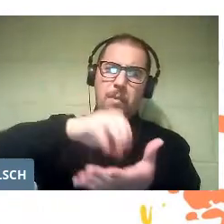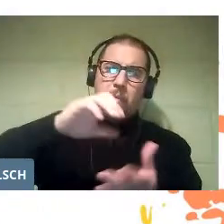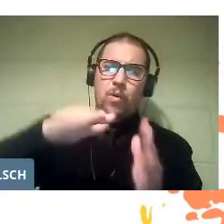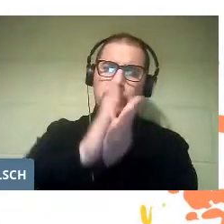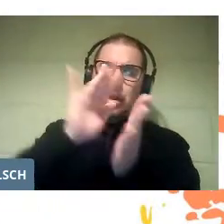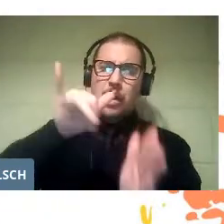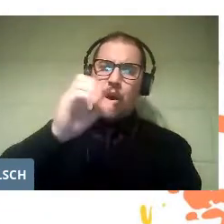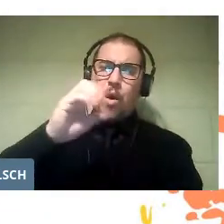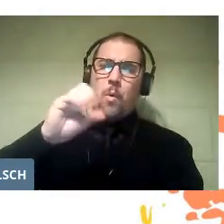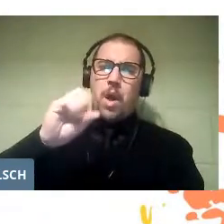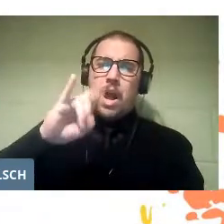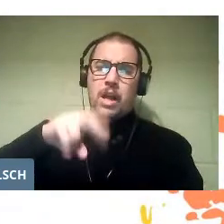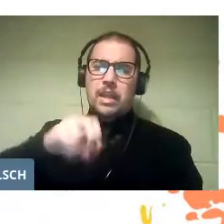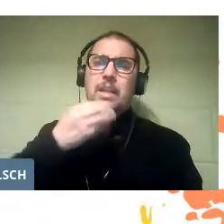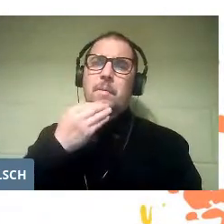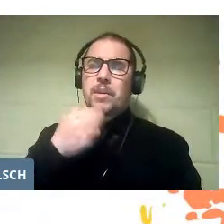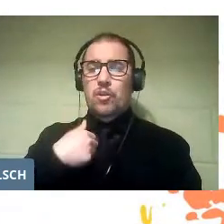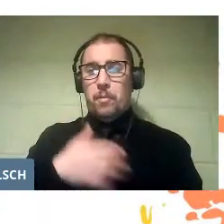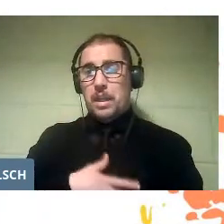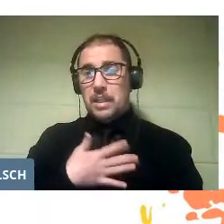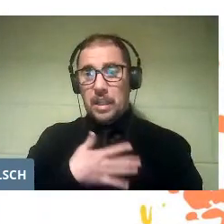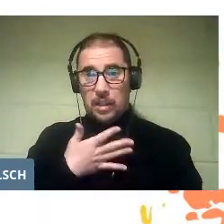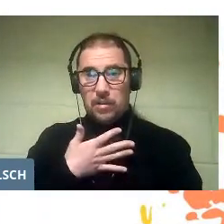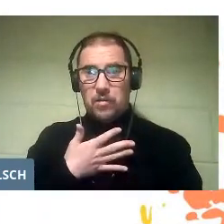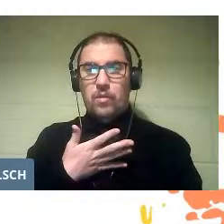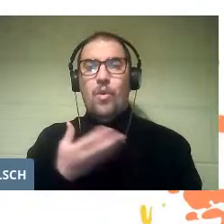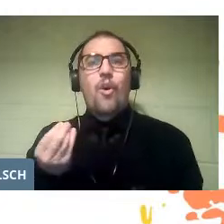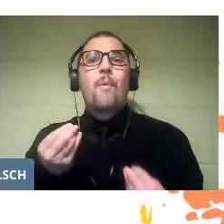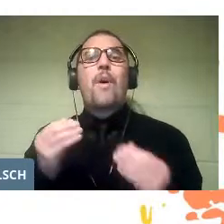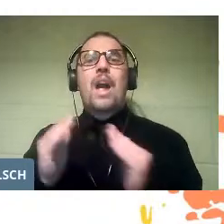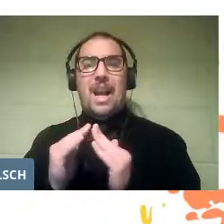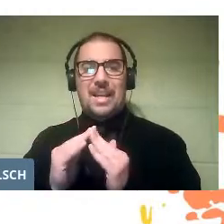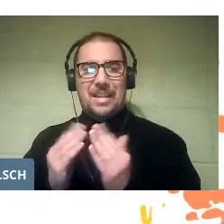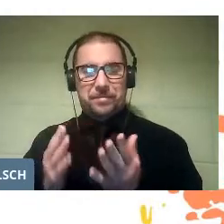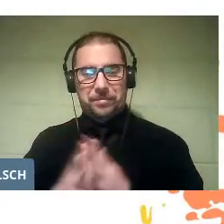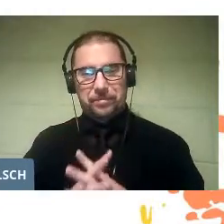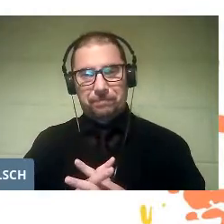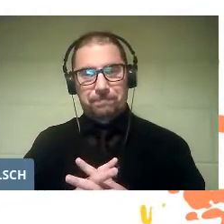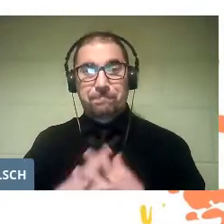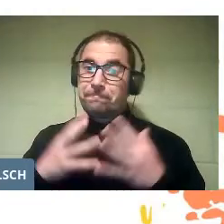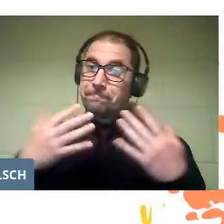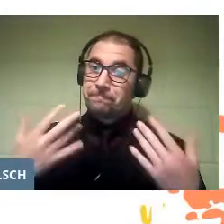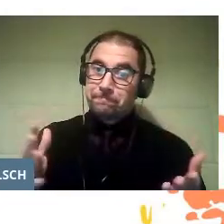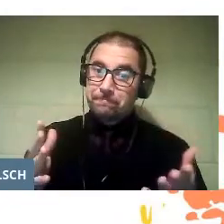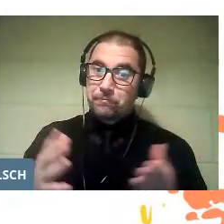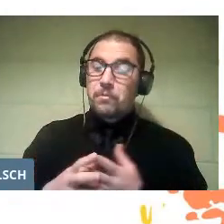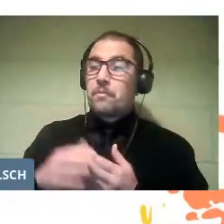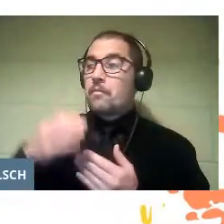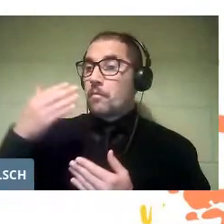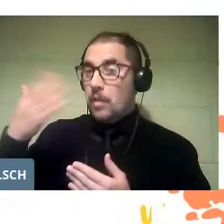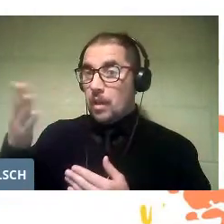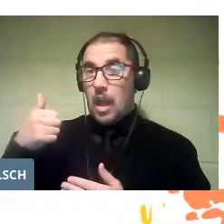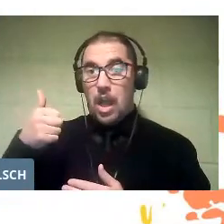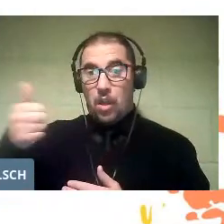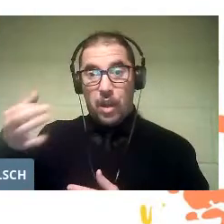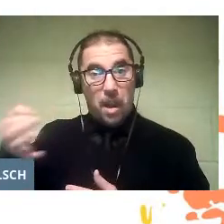Y de algún modo también me siento en casa. Como bien Miriam